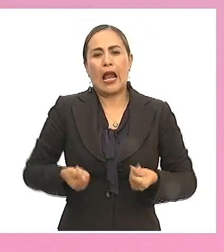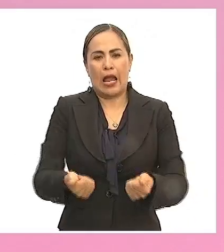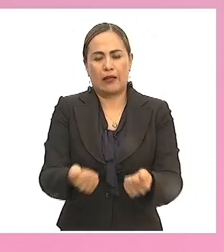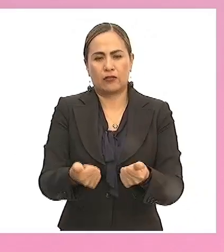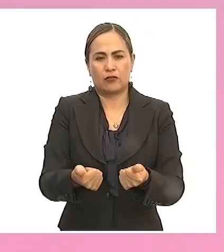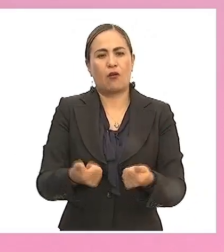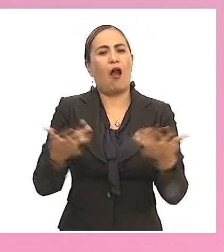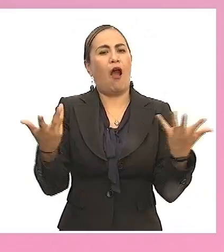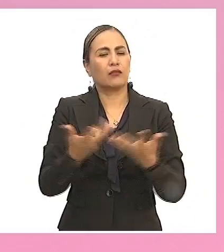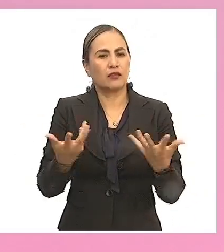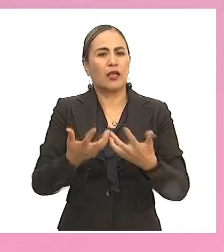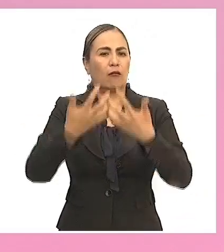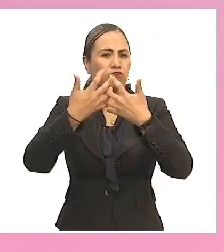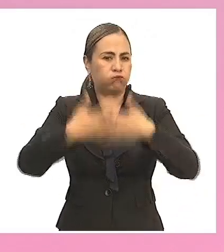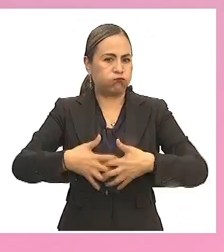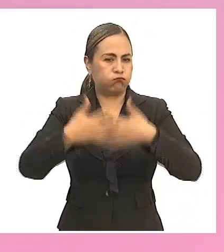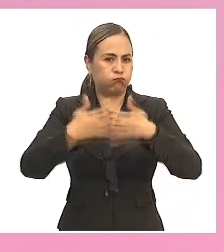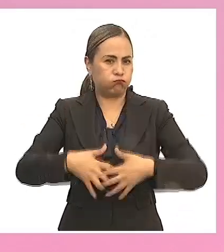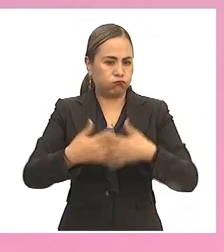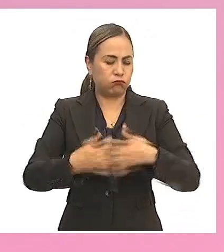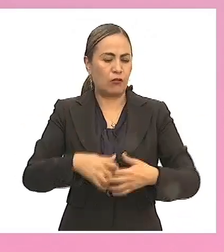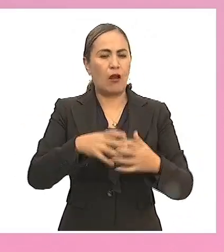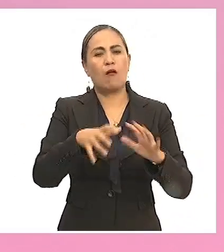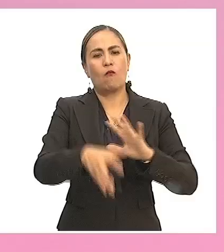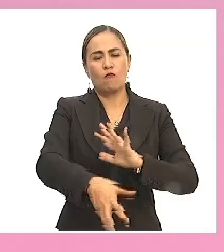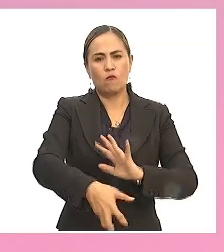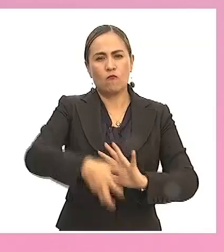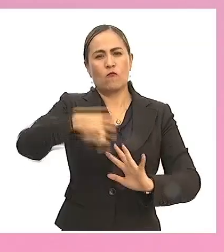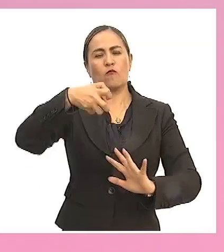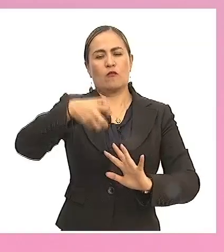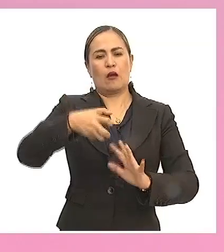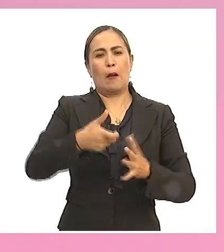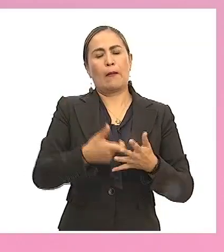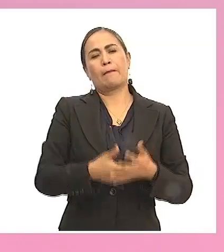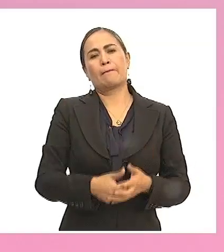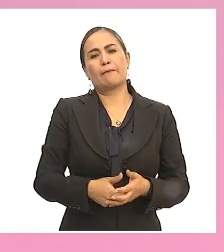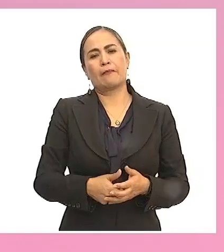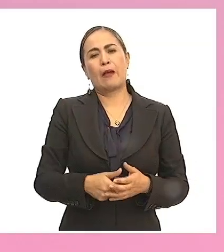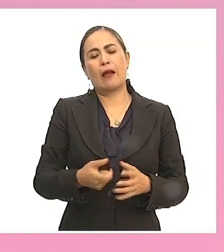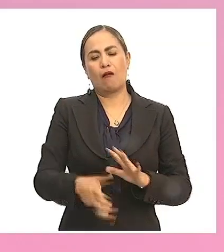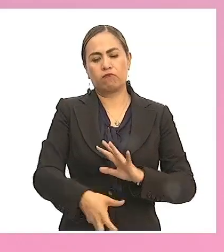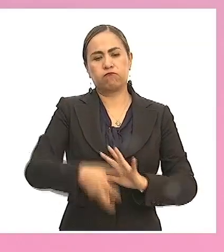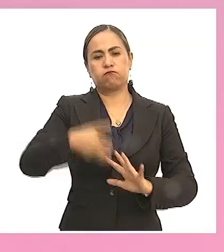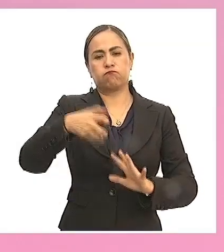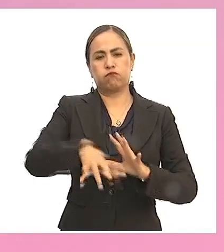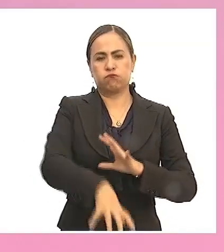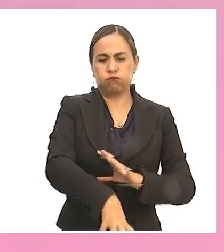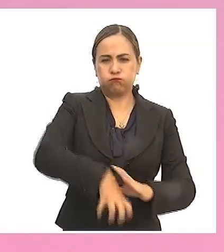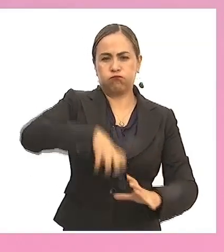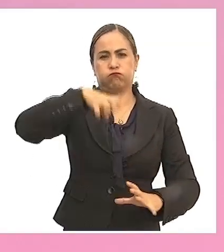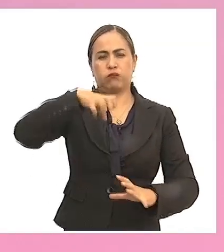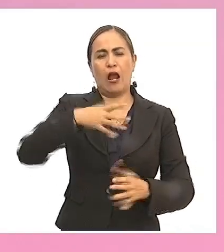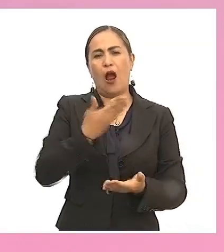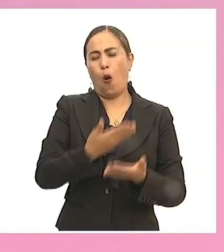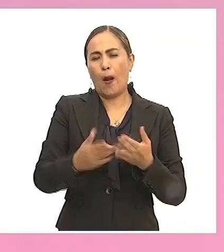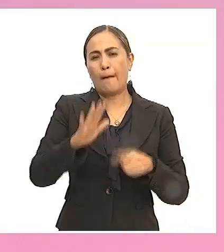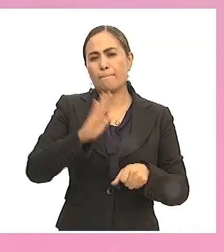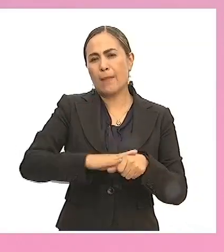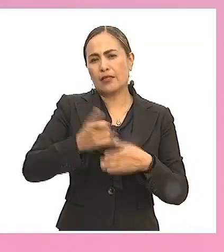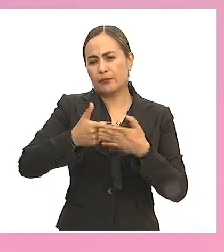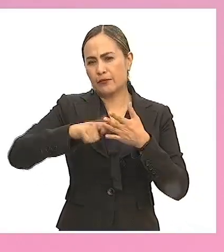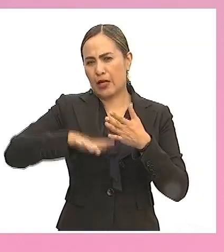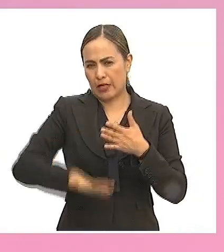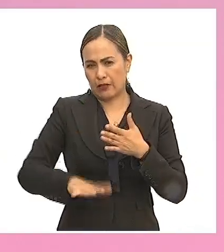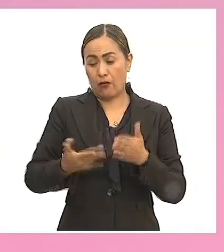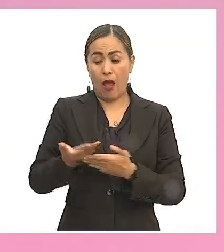producción, lo que cuesta extraer el petróleo. Ahora cuesta menos